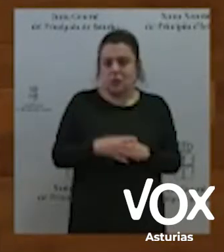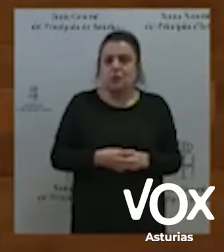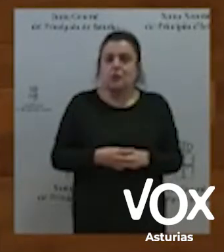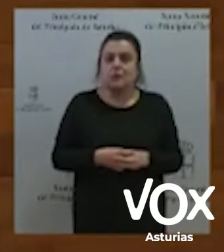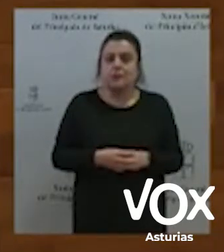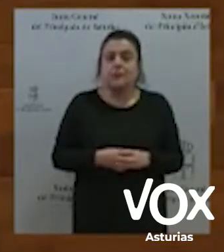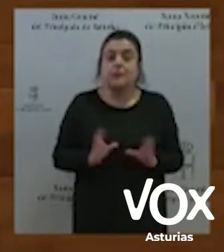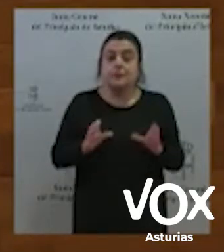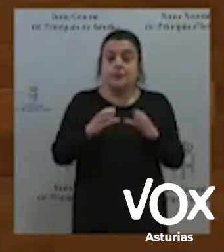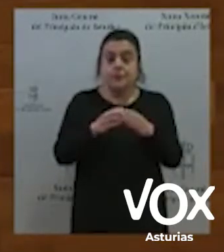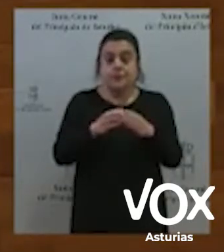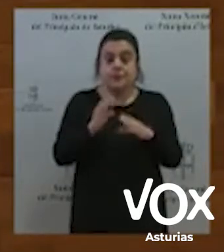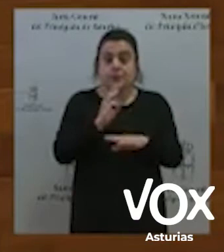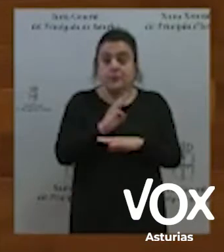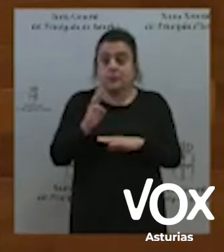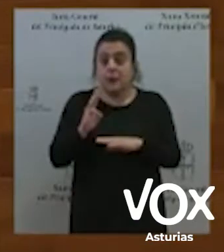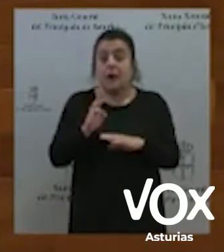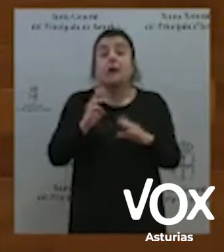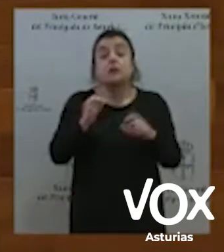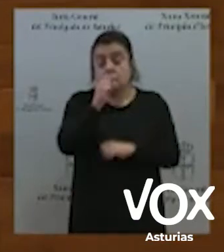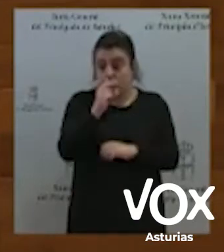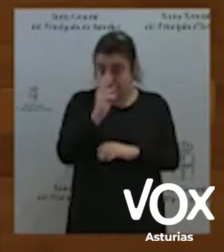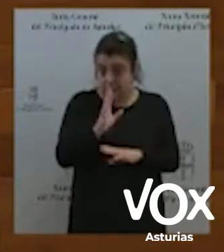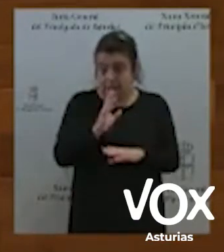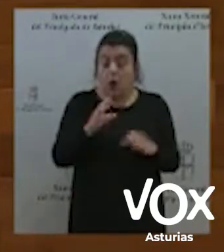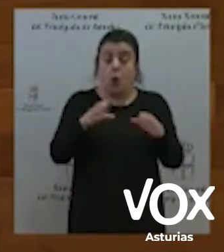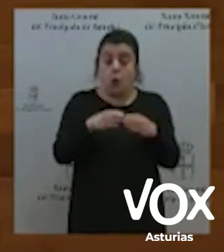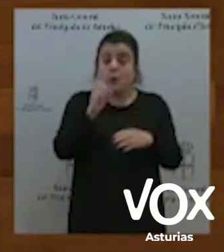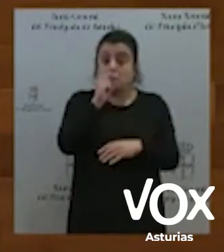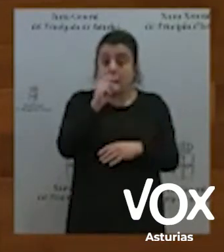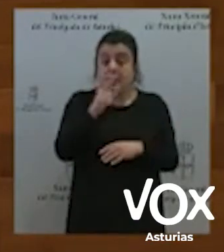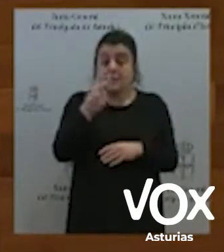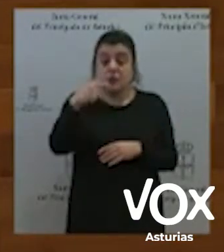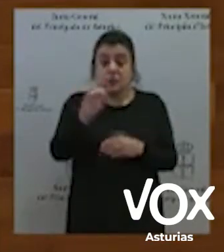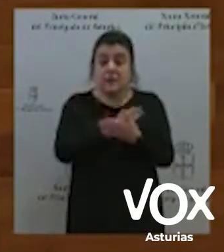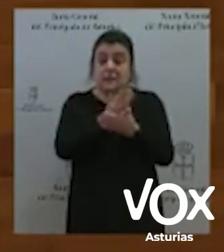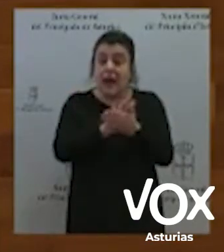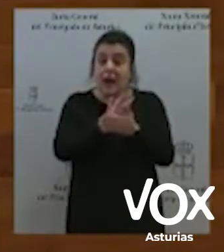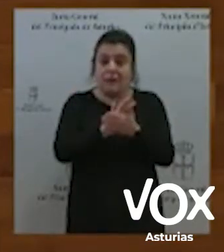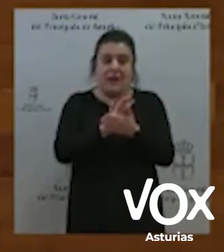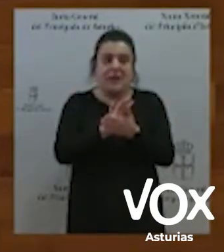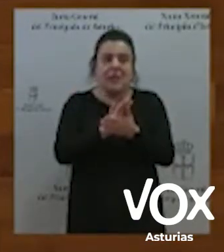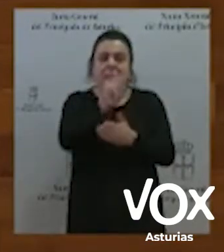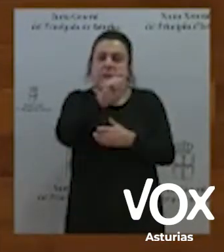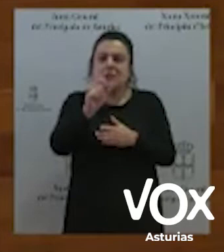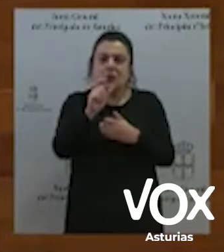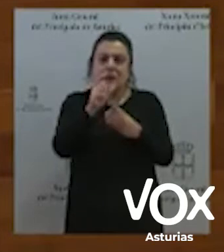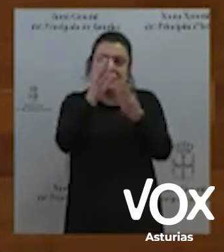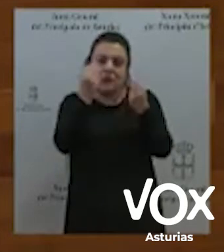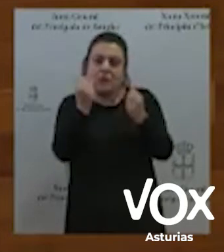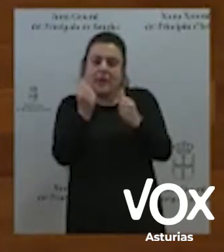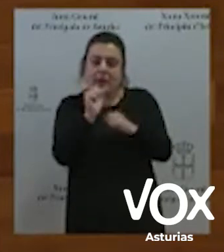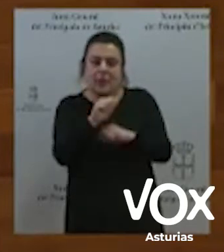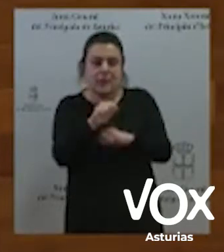hablan ustedes de no dejar a nadie atrás. Pues mire, el resultado sanitario de la